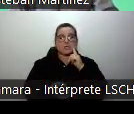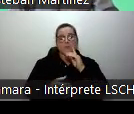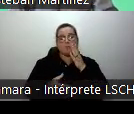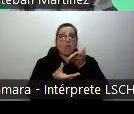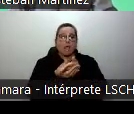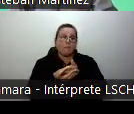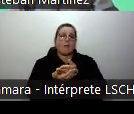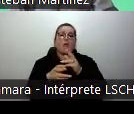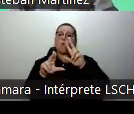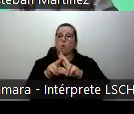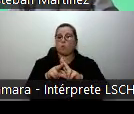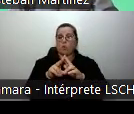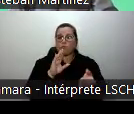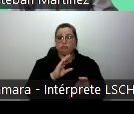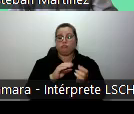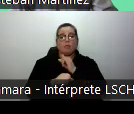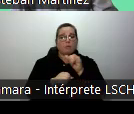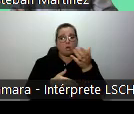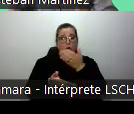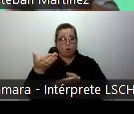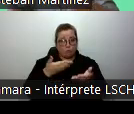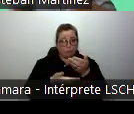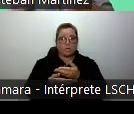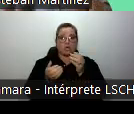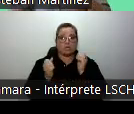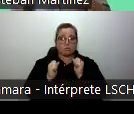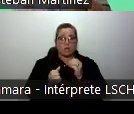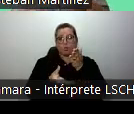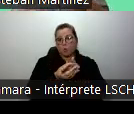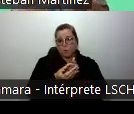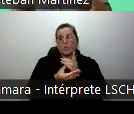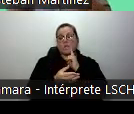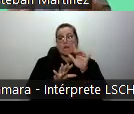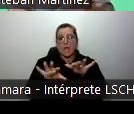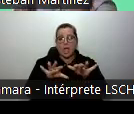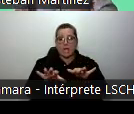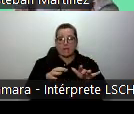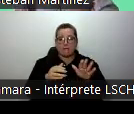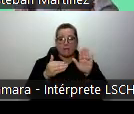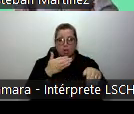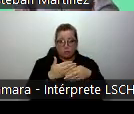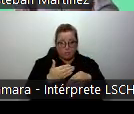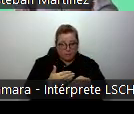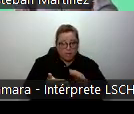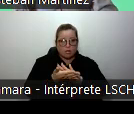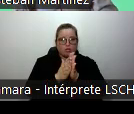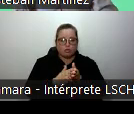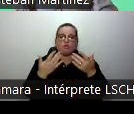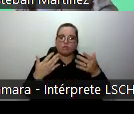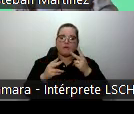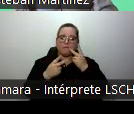Drive que más adelante les vamos a compartir donde va a haber una un documento con una actividad eh complementaria a todo lo que van a ver el día de